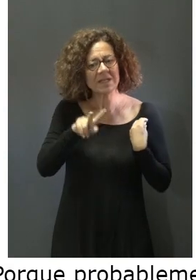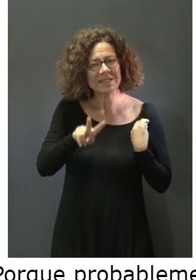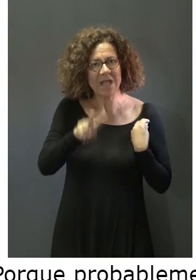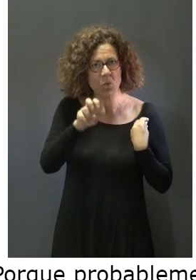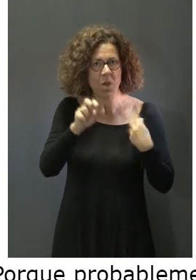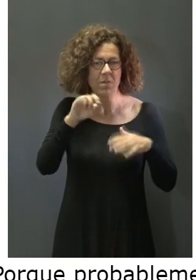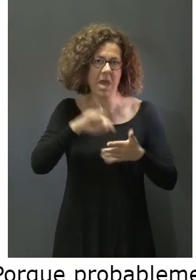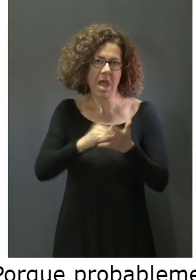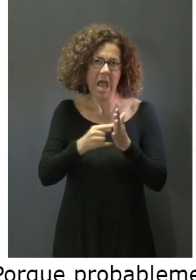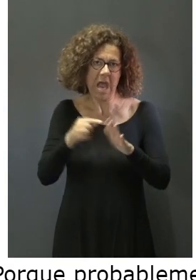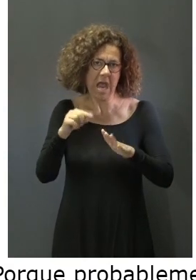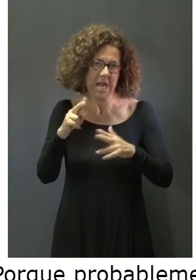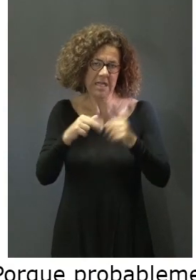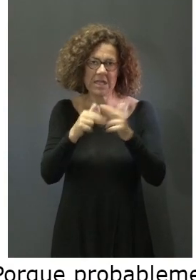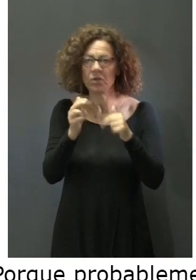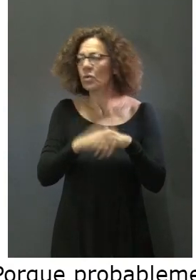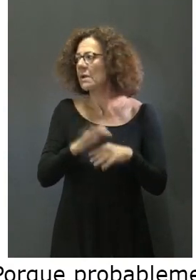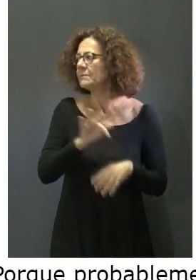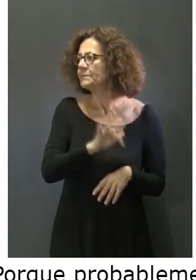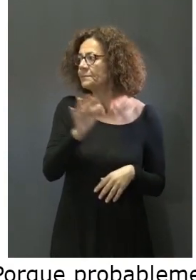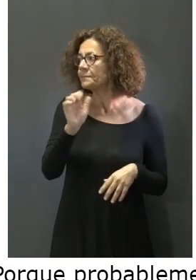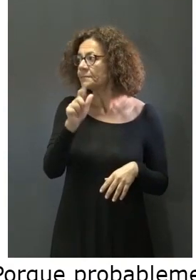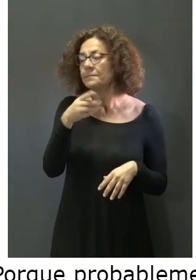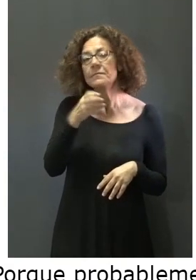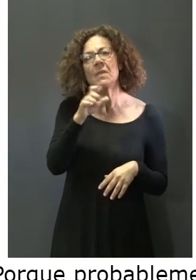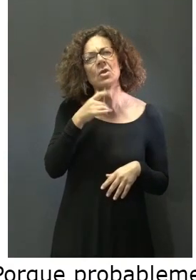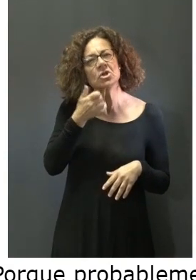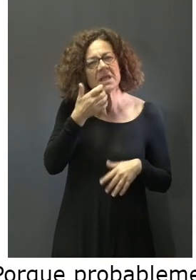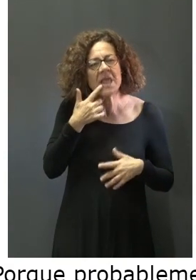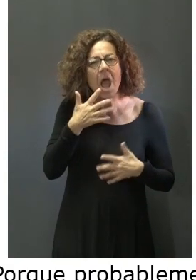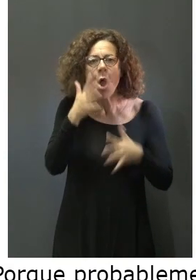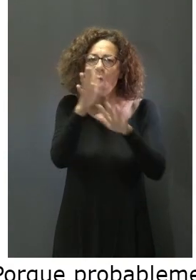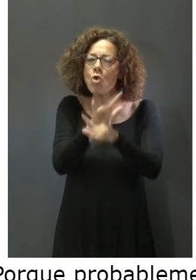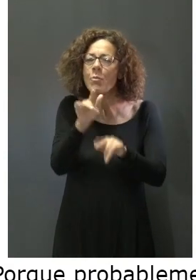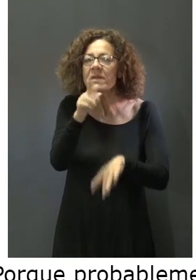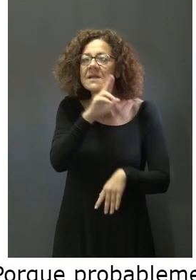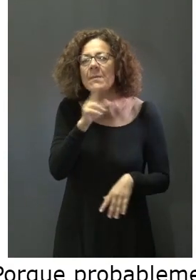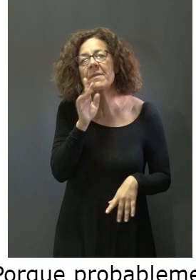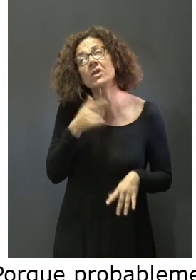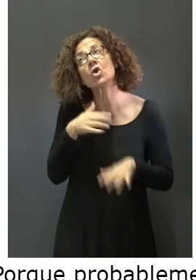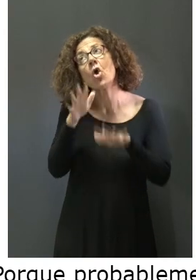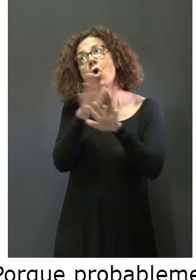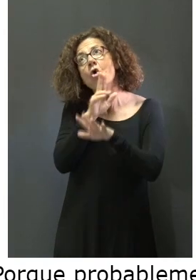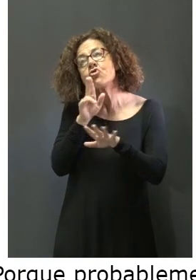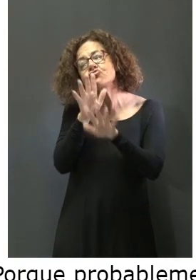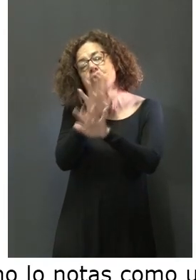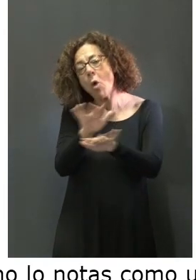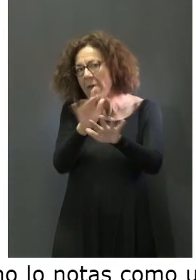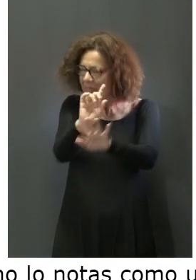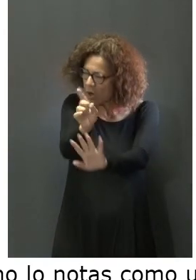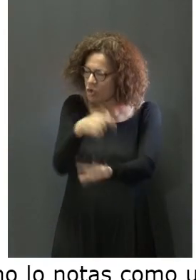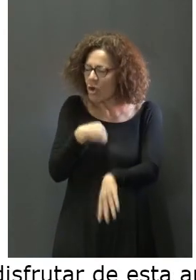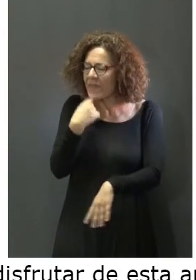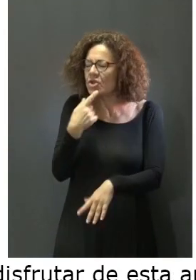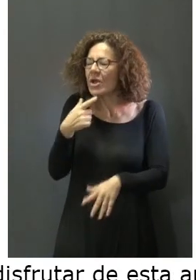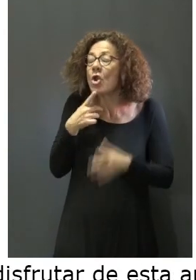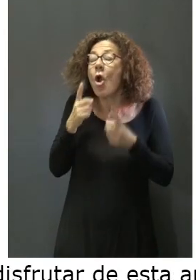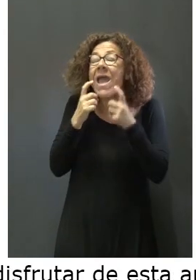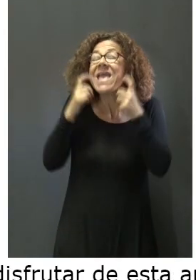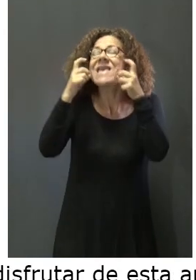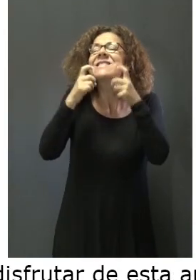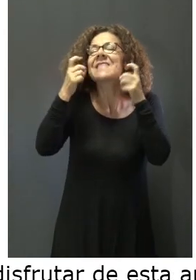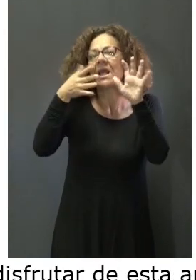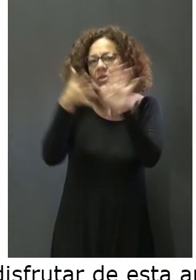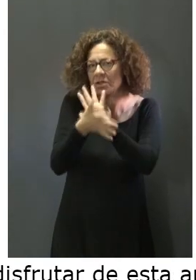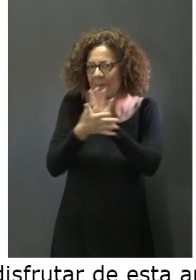arquitectura, llamémosla inclusiva. Bueno, Alberto, cuando convences a tu madre ya habrás convencido a Bueno, todos no la los convenzo, demás. yo no he dicho que la convenzo. He dicho que le intento explicar.